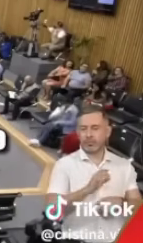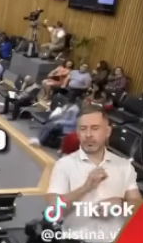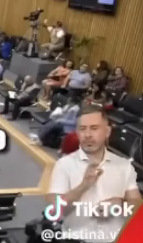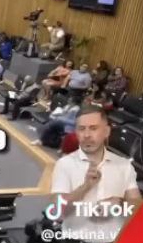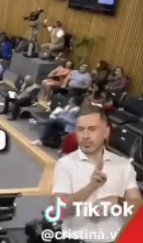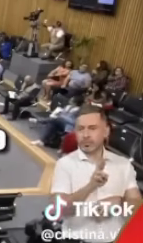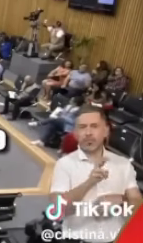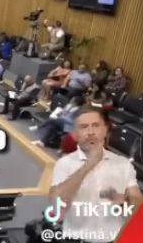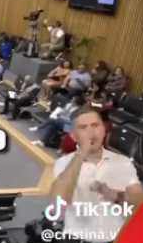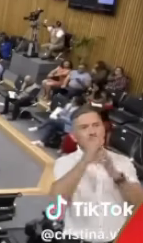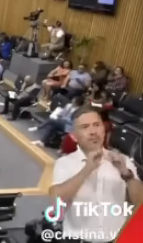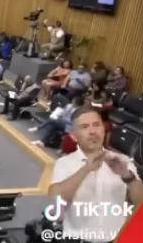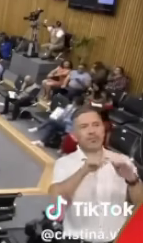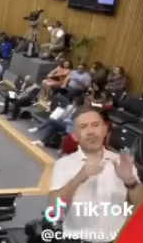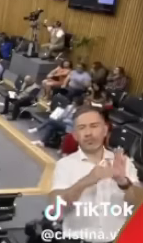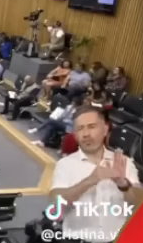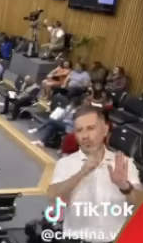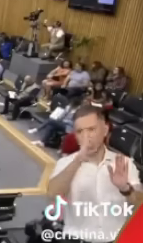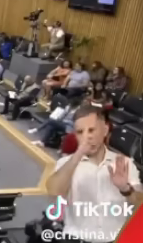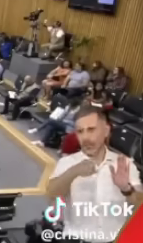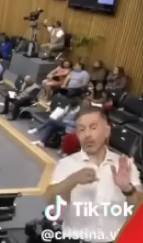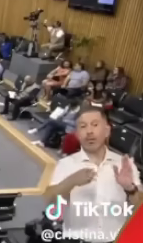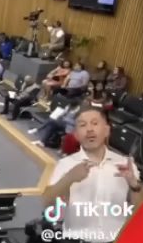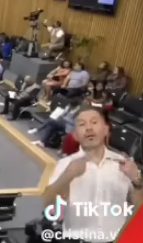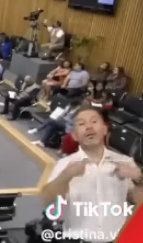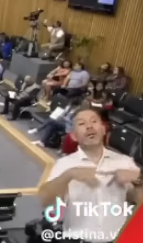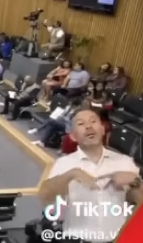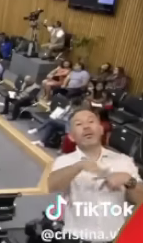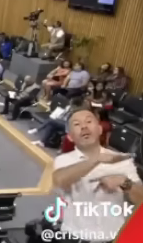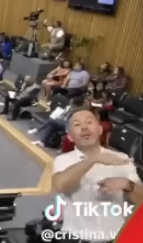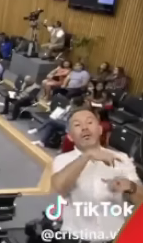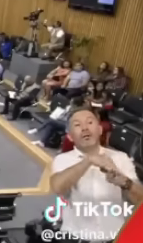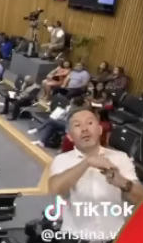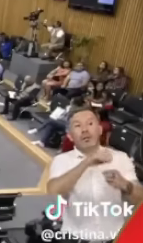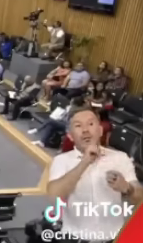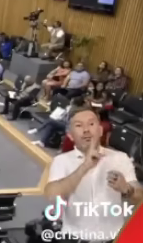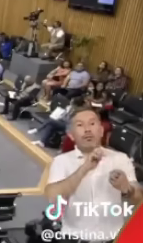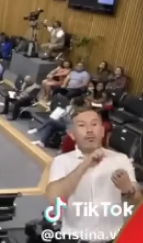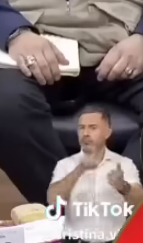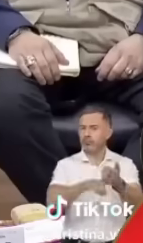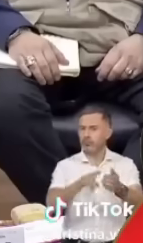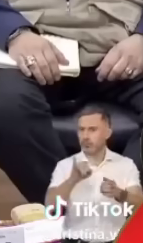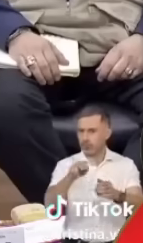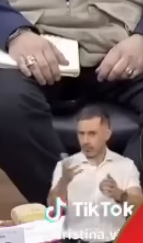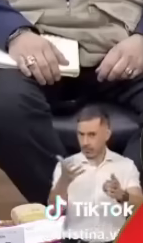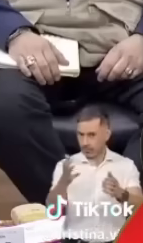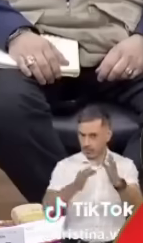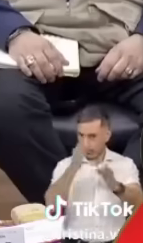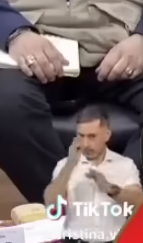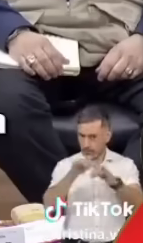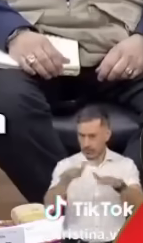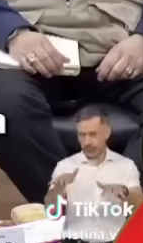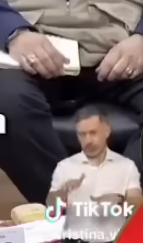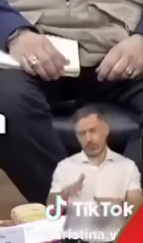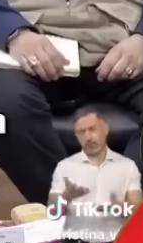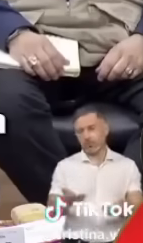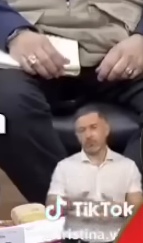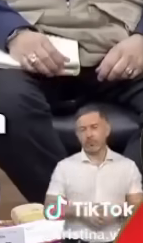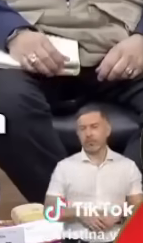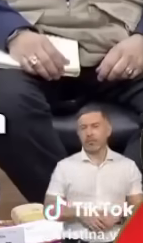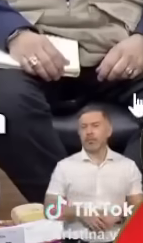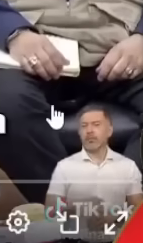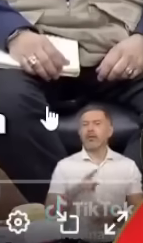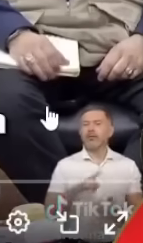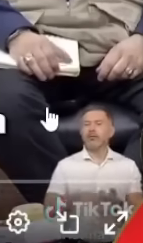engañar al electorado con que estea es propaganda institucional Me parece que dentro de la